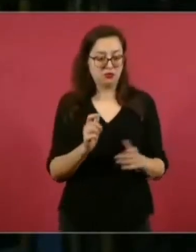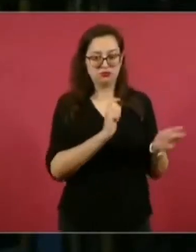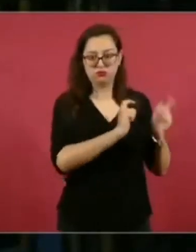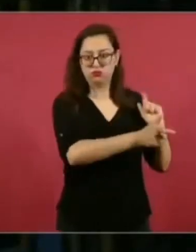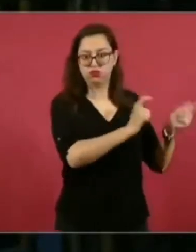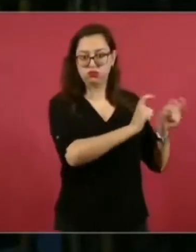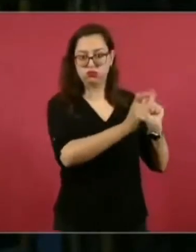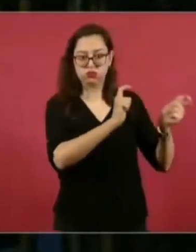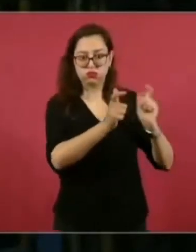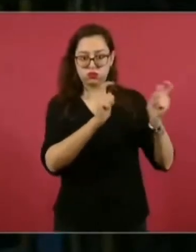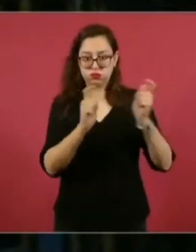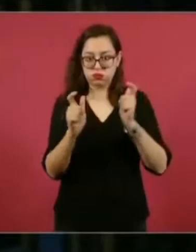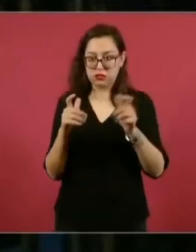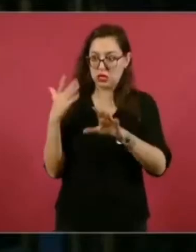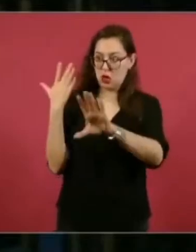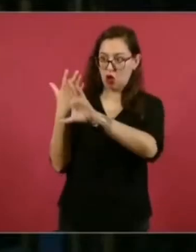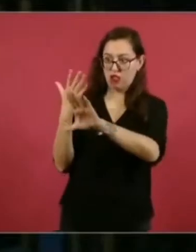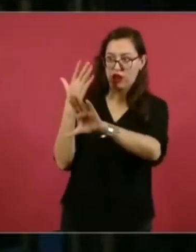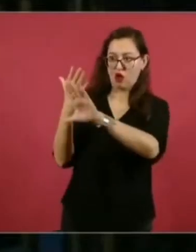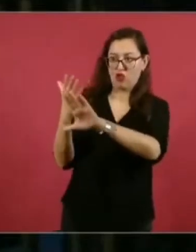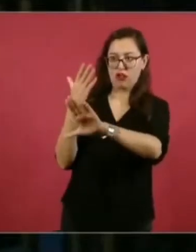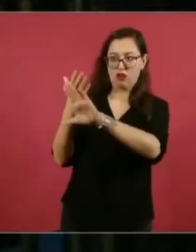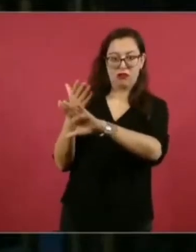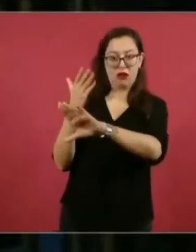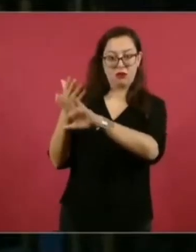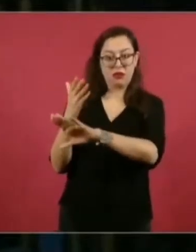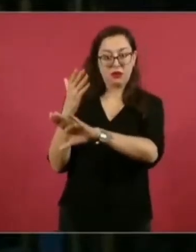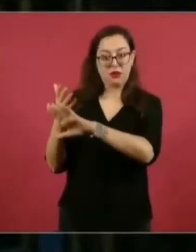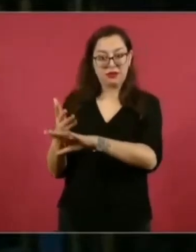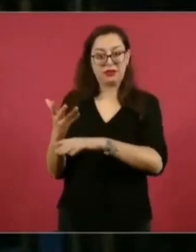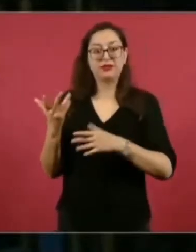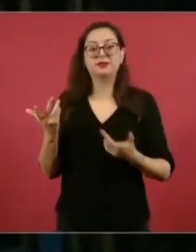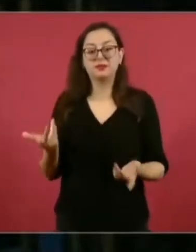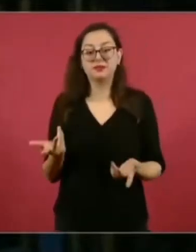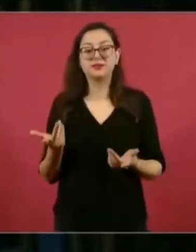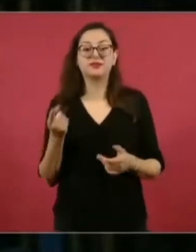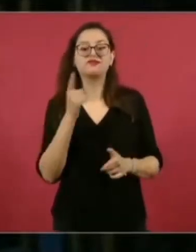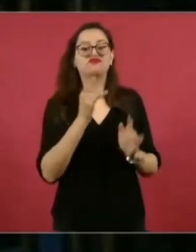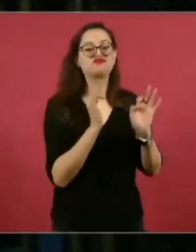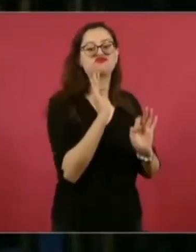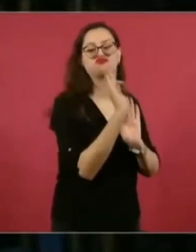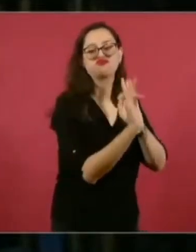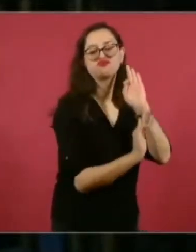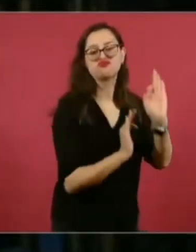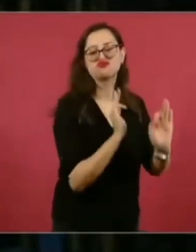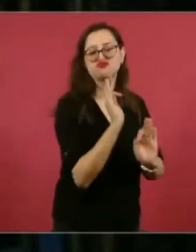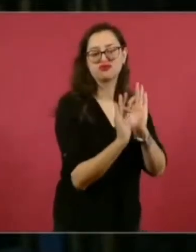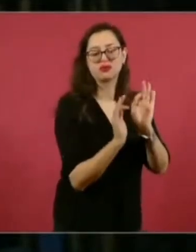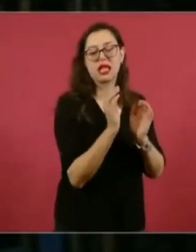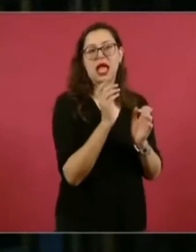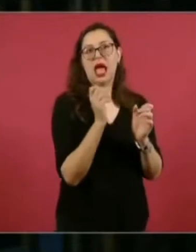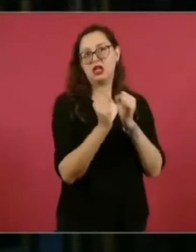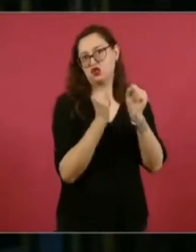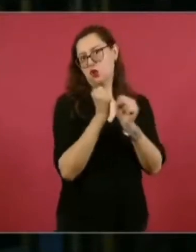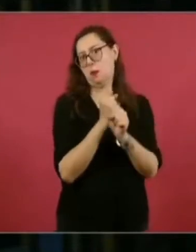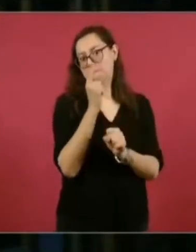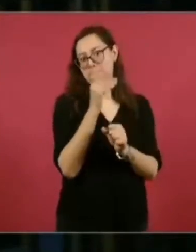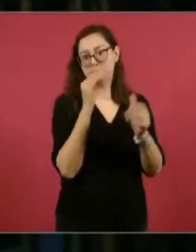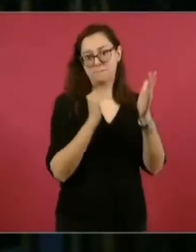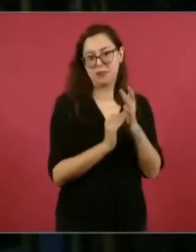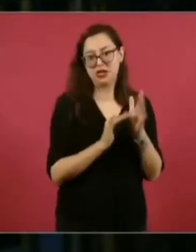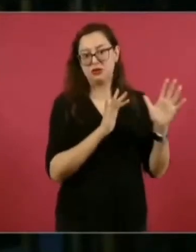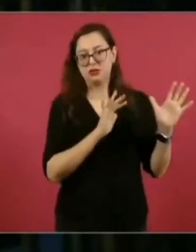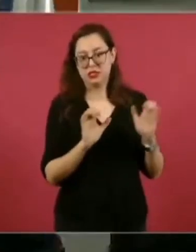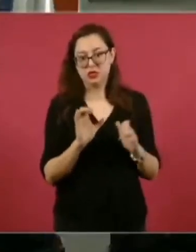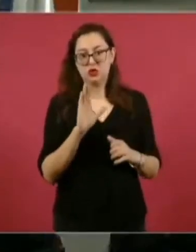y cómo lo golpeaban a usted y las atenciones especiales que se daban en la campaña de 1994, cuando